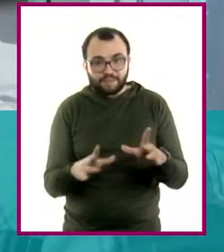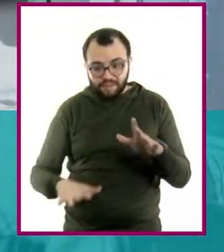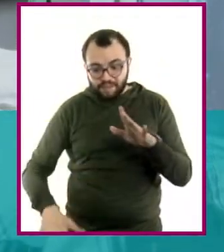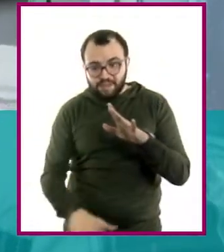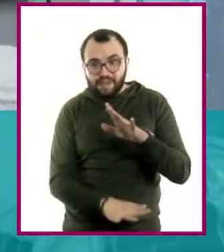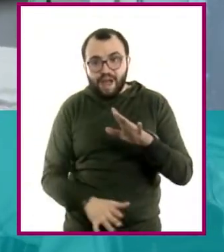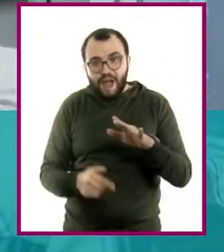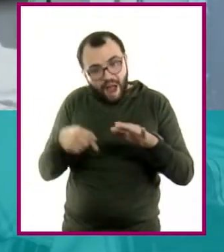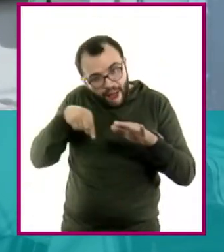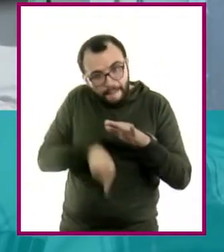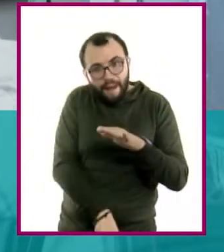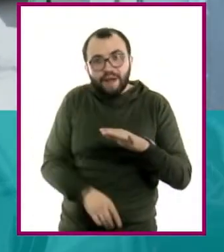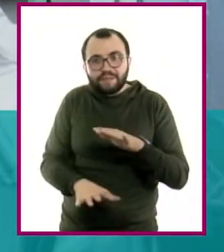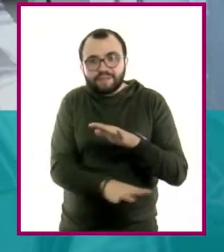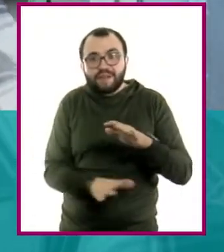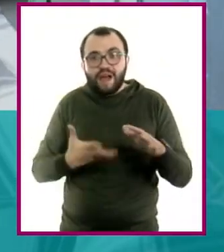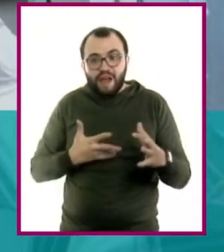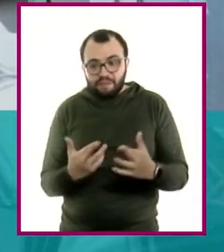del territorio nacional.